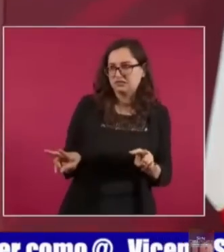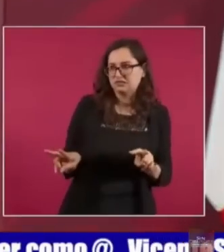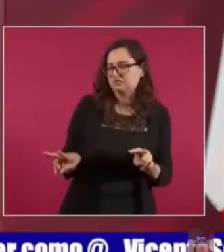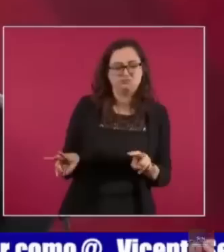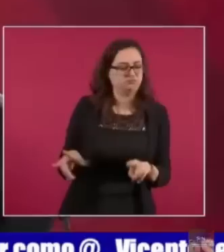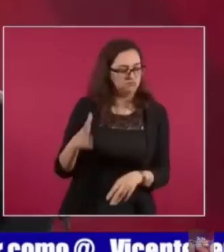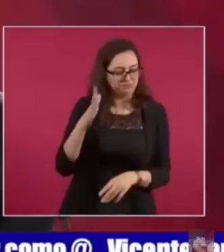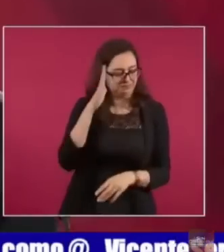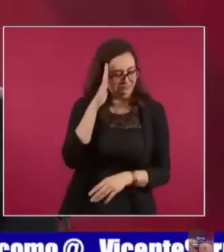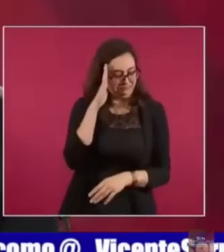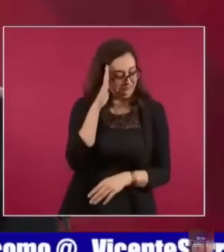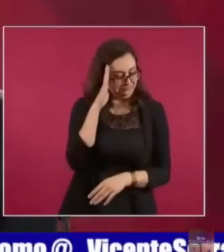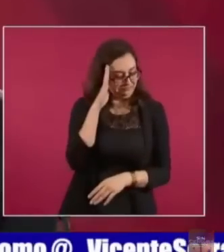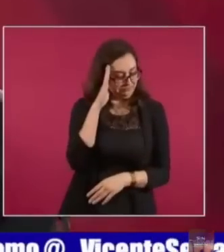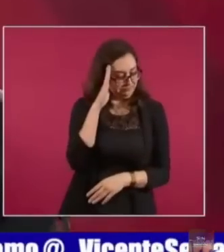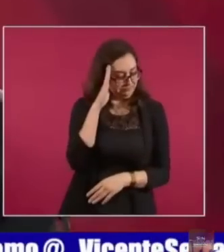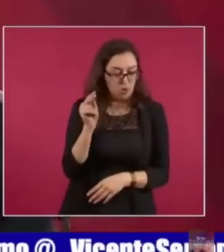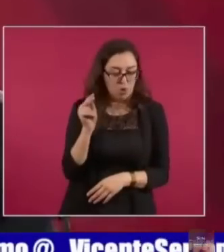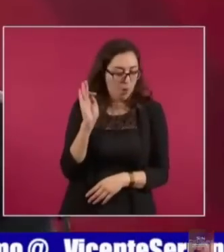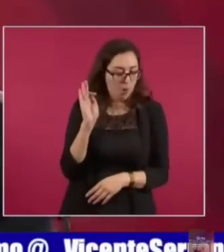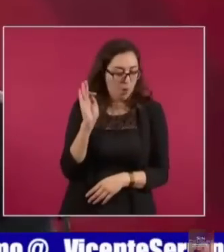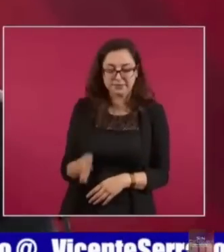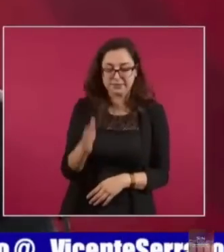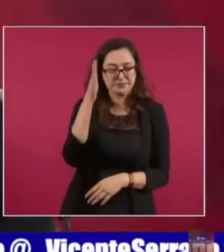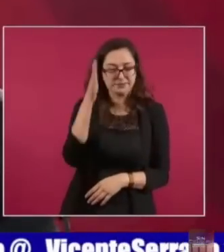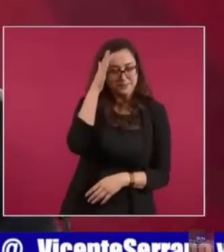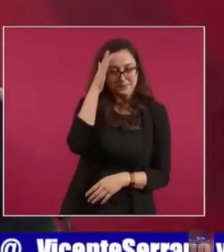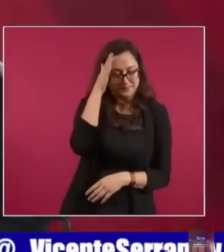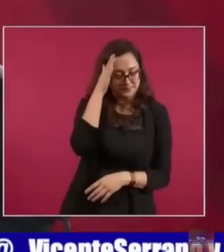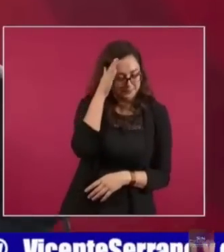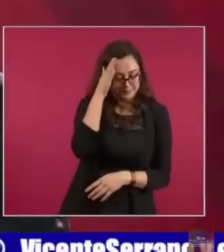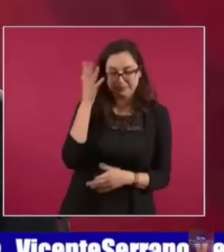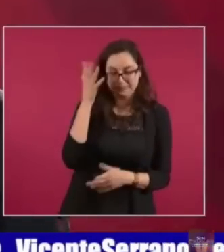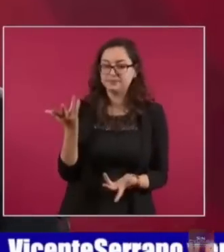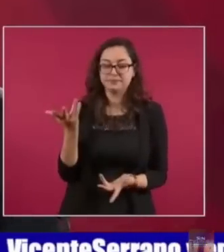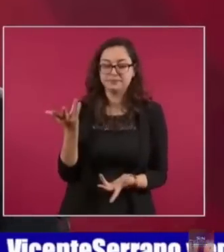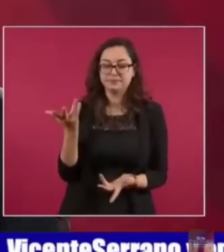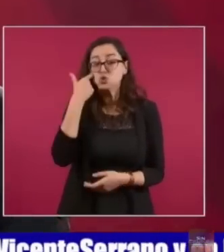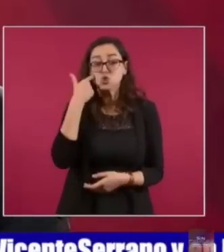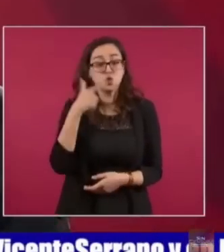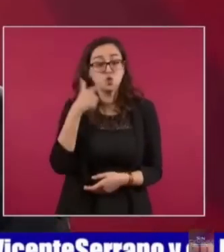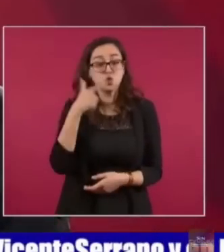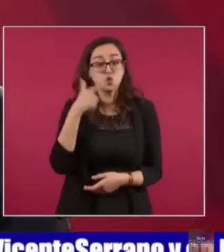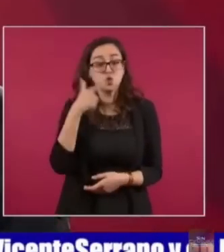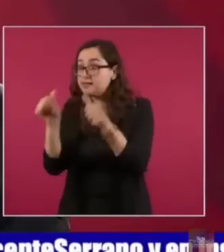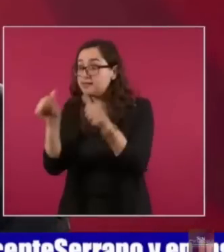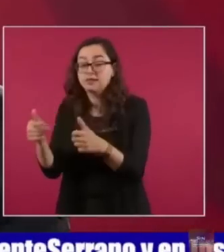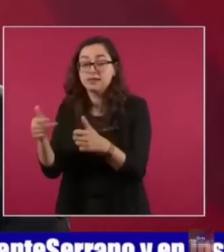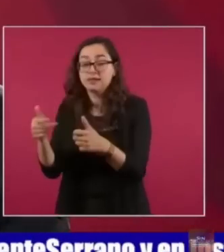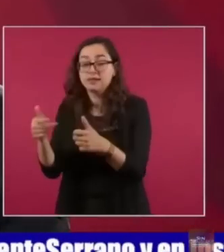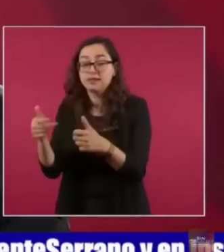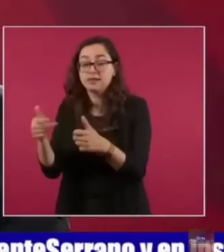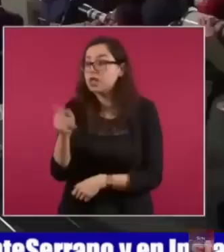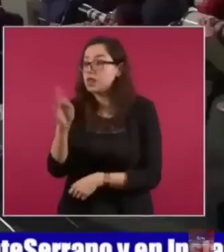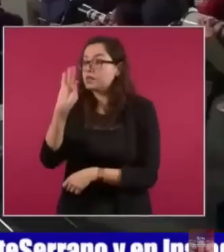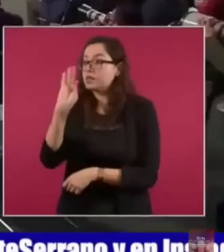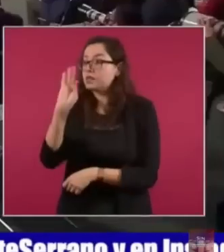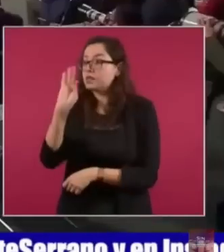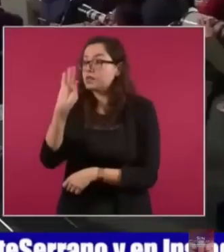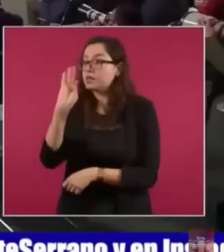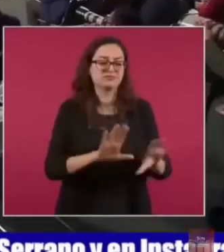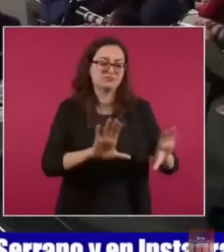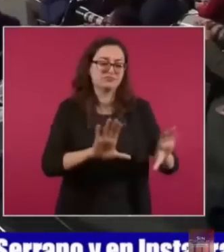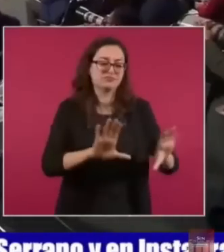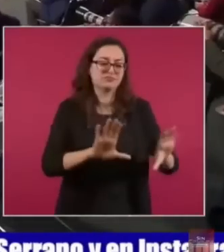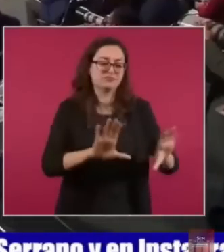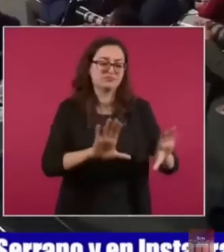la quinta esencia, es la columna vertebral, es el alma de este